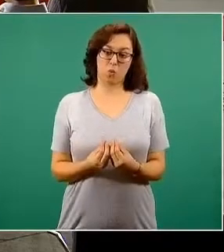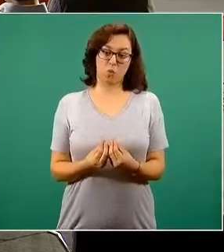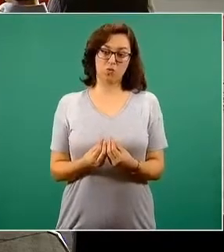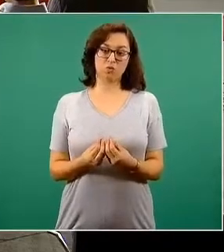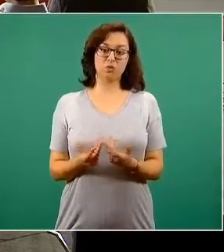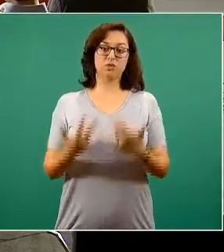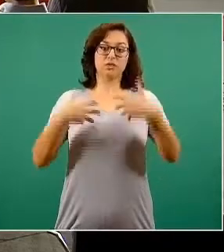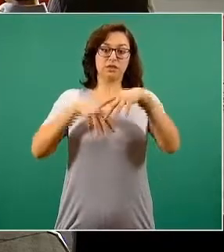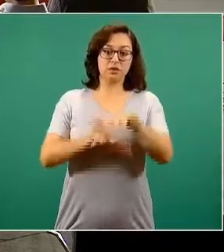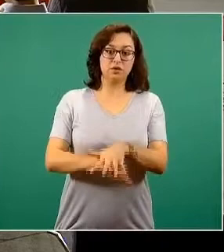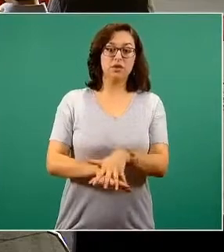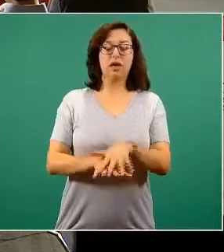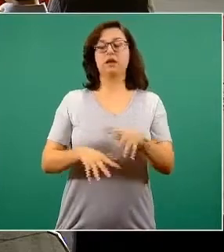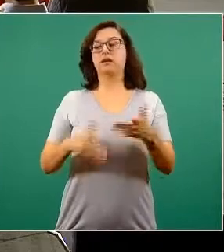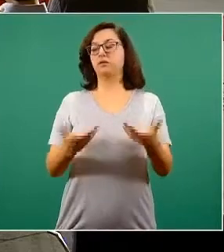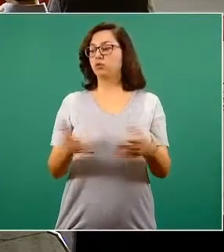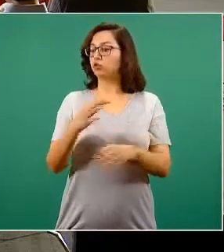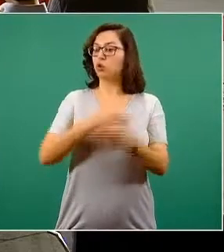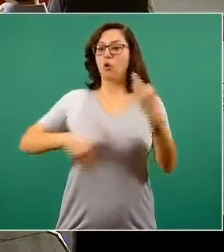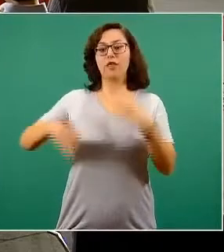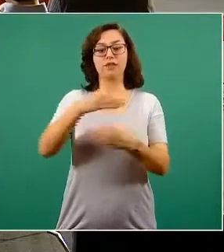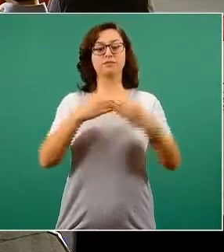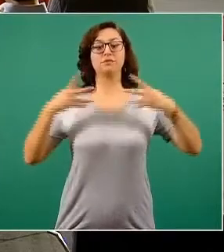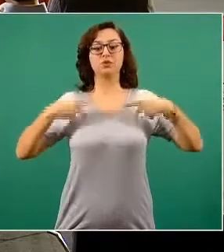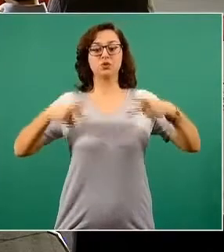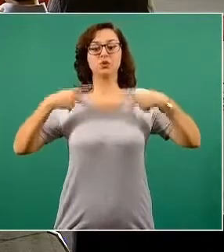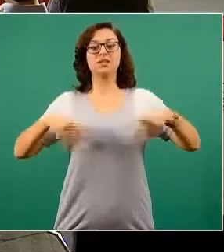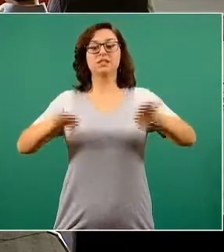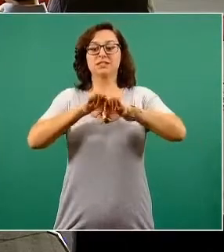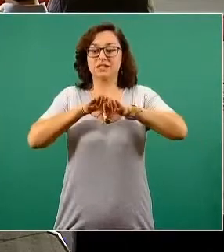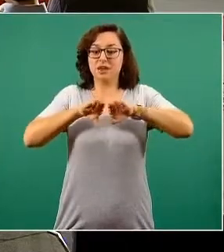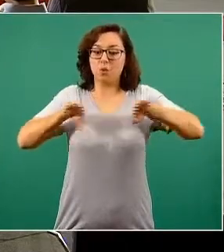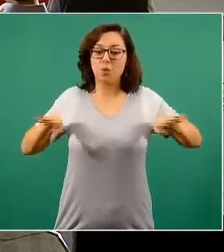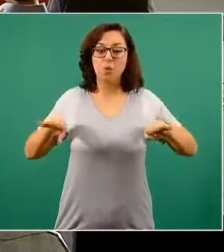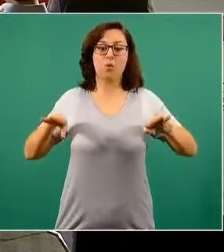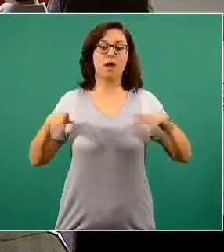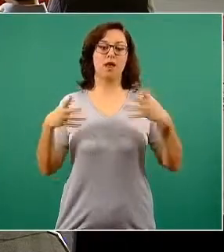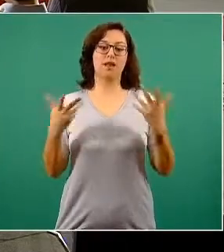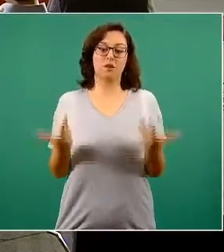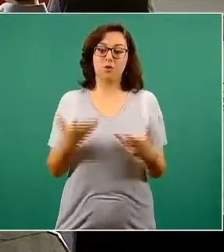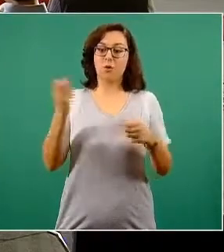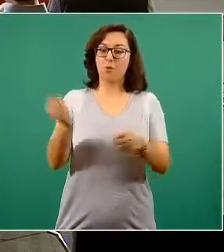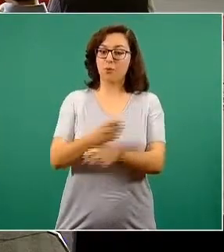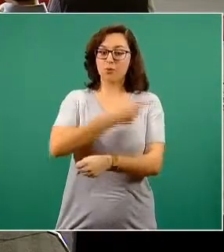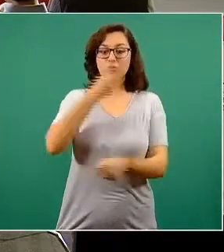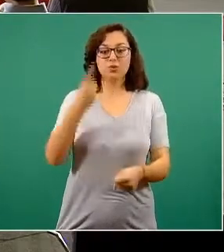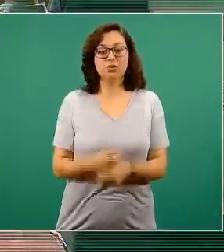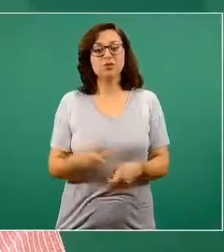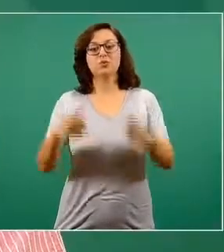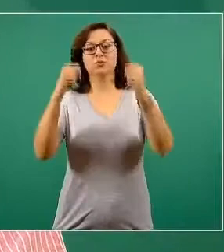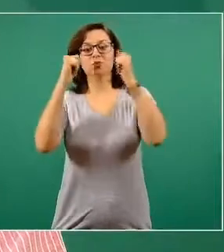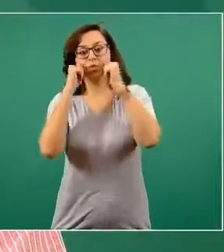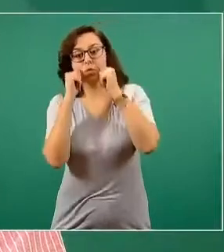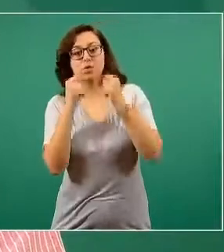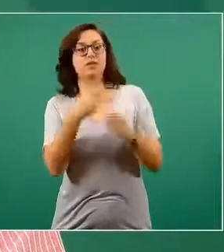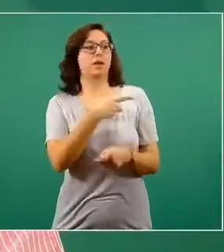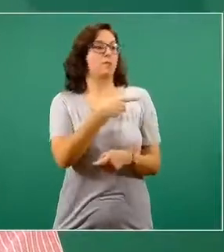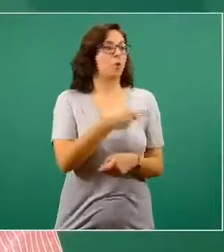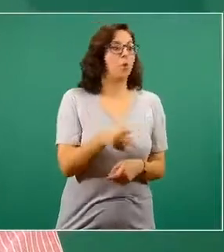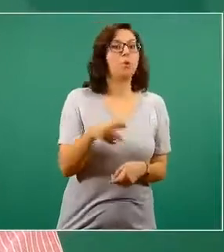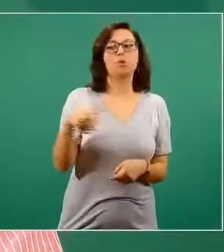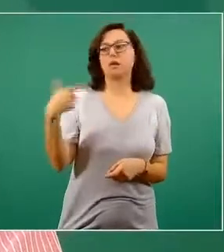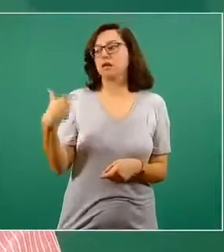de equidad social, la oportunidad de que todas las personas, independientemente de su condición social o las